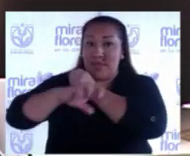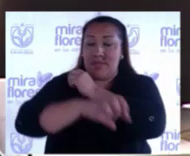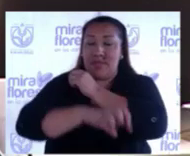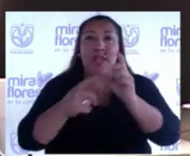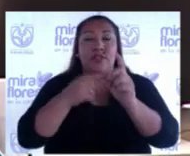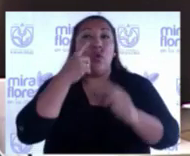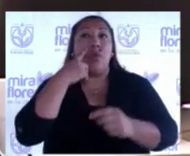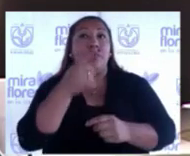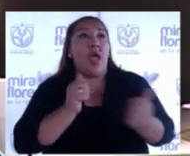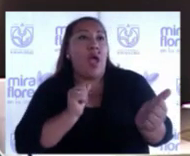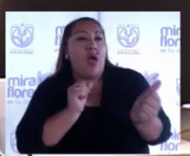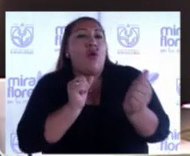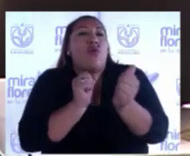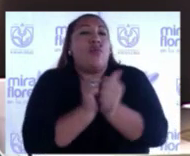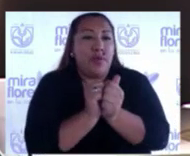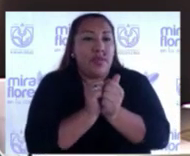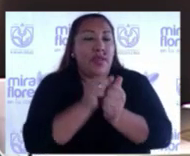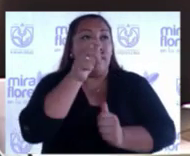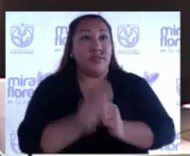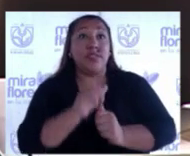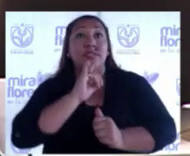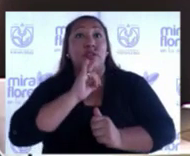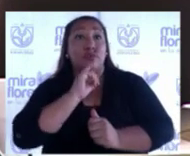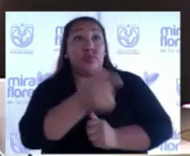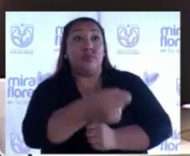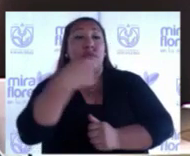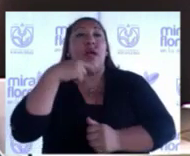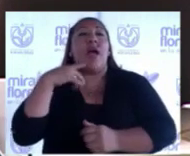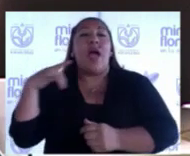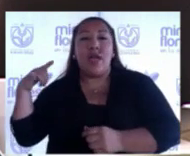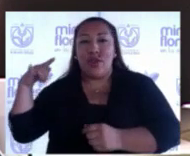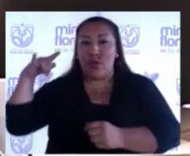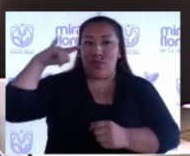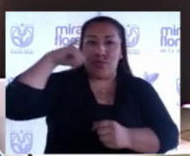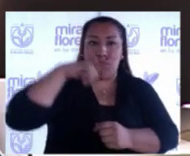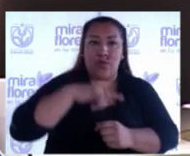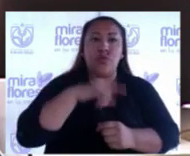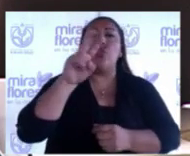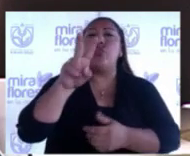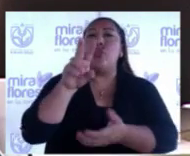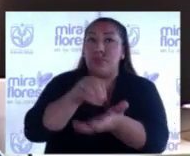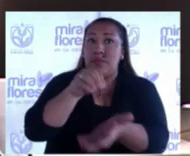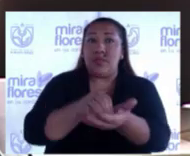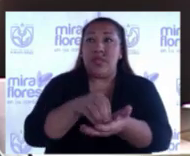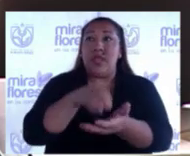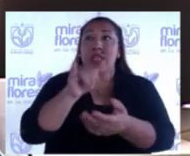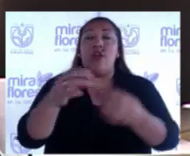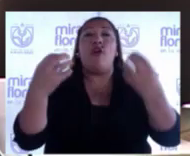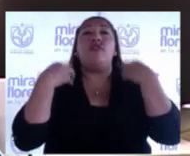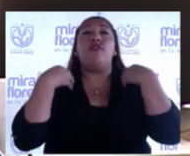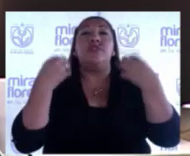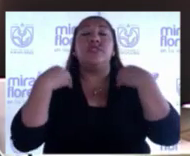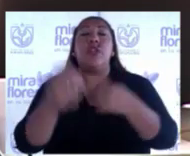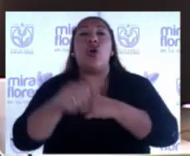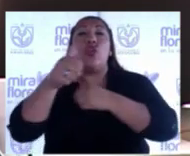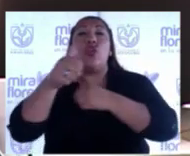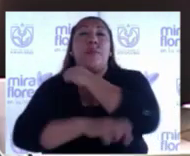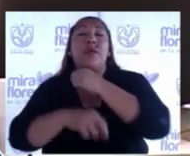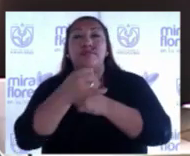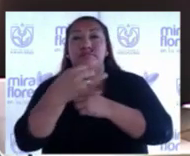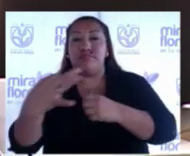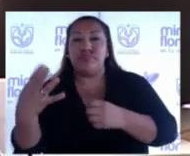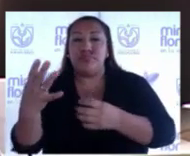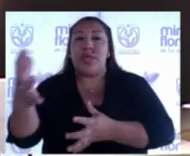ayudó acompañando y trasladando al ciudadano estadounidense al aeropuerto en dos oportunidades y a la oficina de extranjería